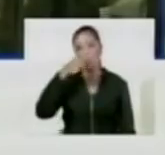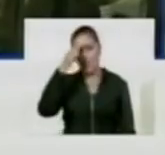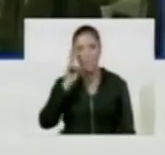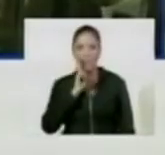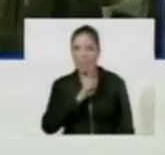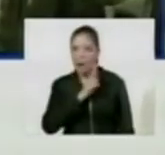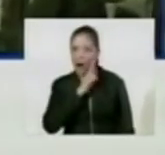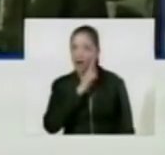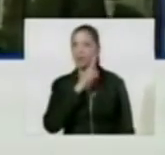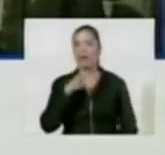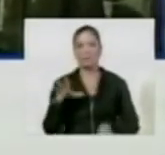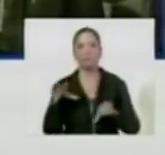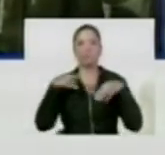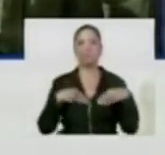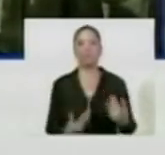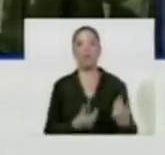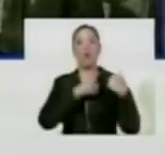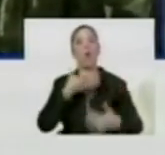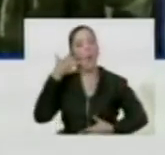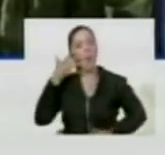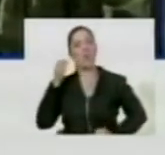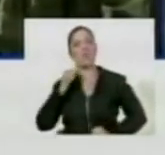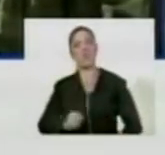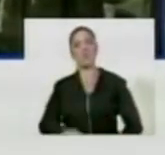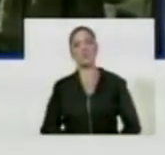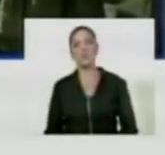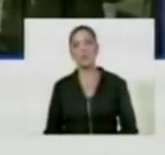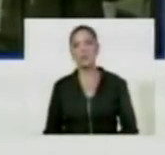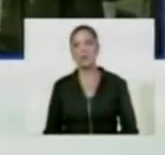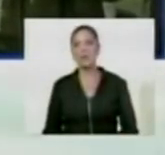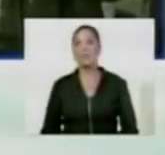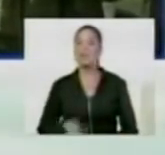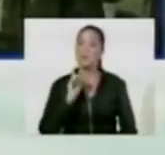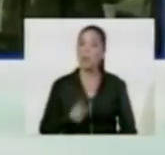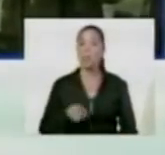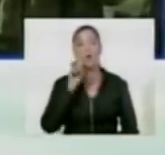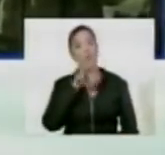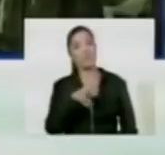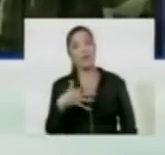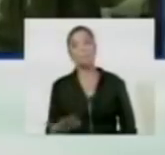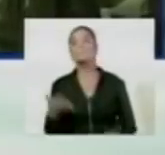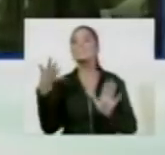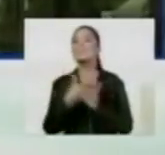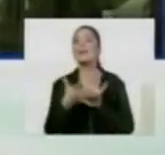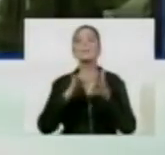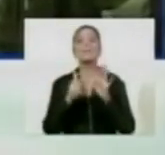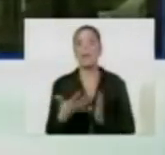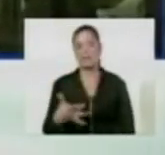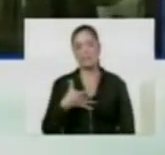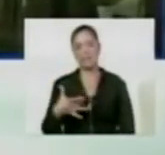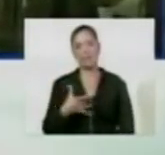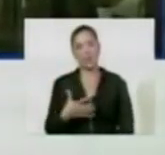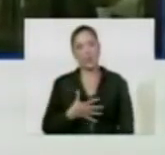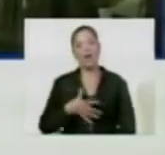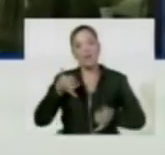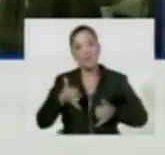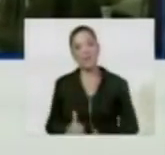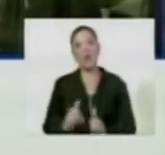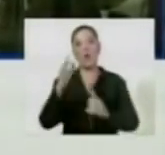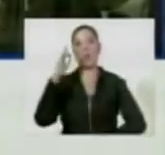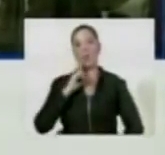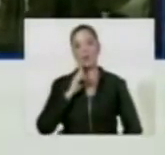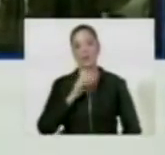los asumimos, miren, con orgullo. Hay que ver lo que significa sentirse hijo de Bolívar, ¿ah?